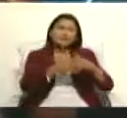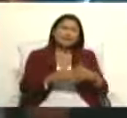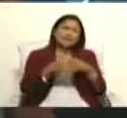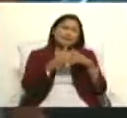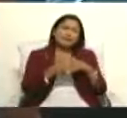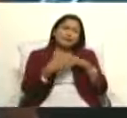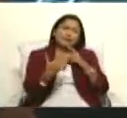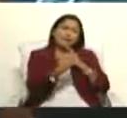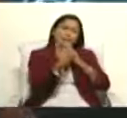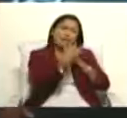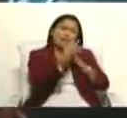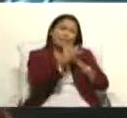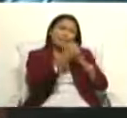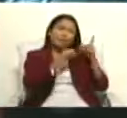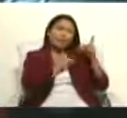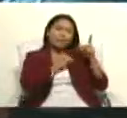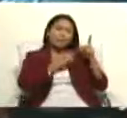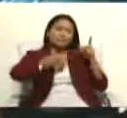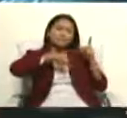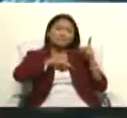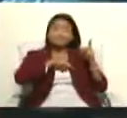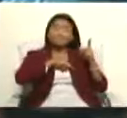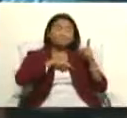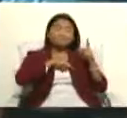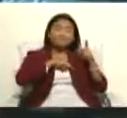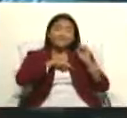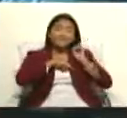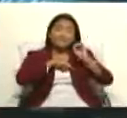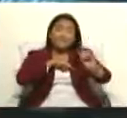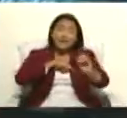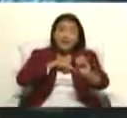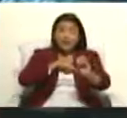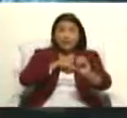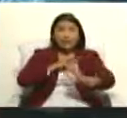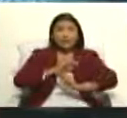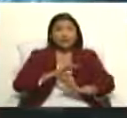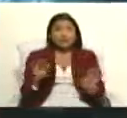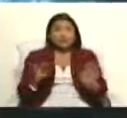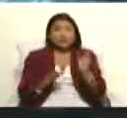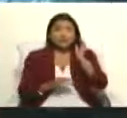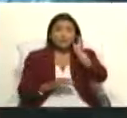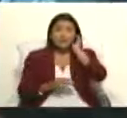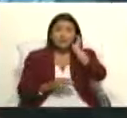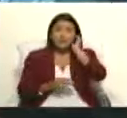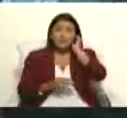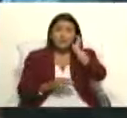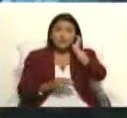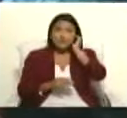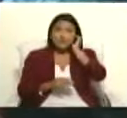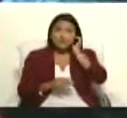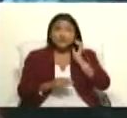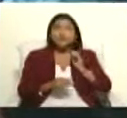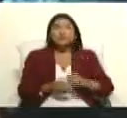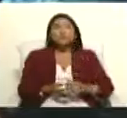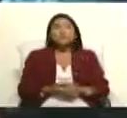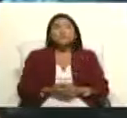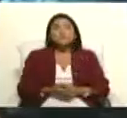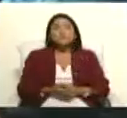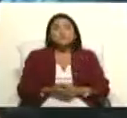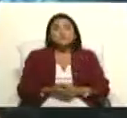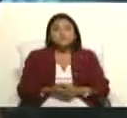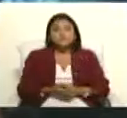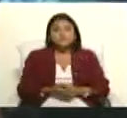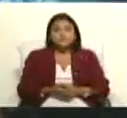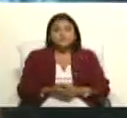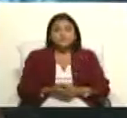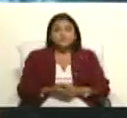a nosotros no no no a estas alturas No eso es un pueblo que en algún momento va a reclamar lo que tiene que reclamar desde allá